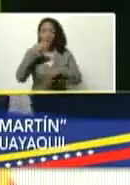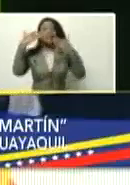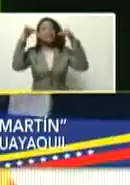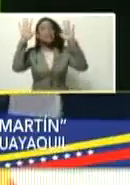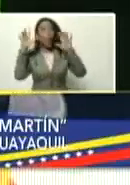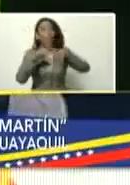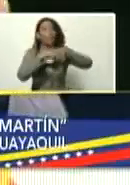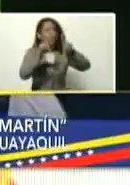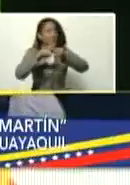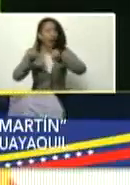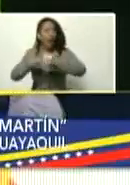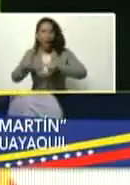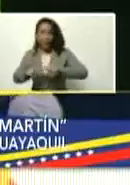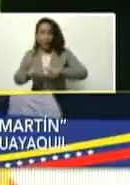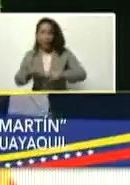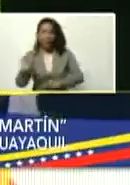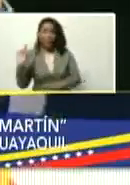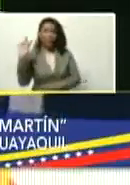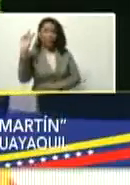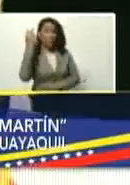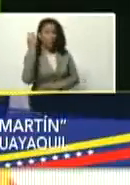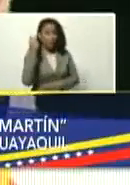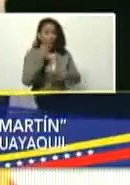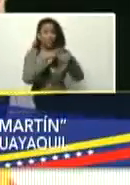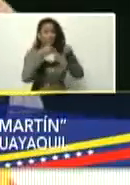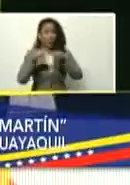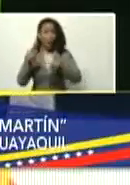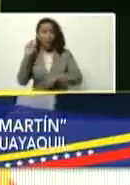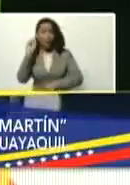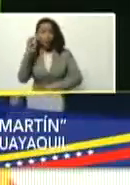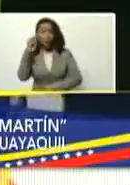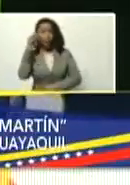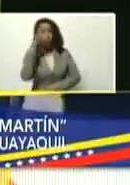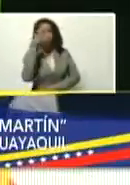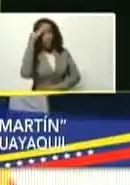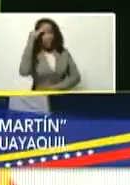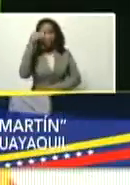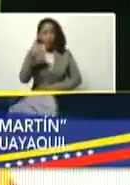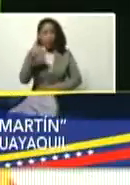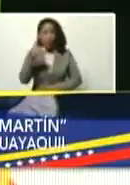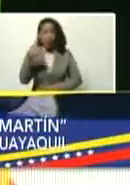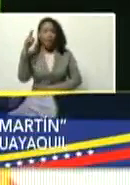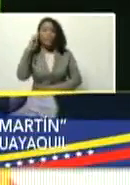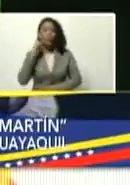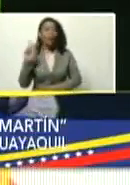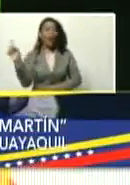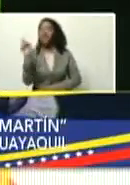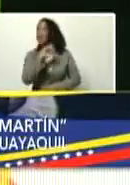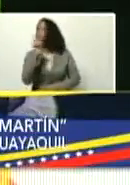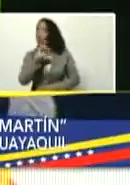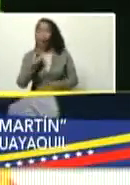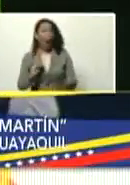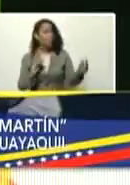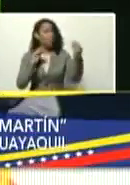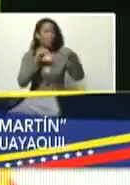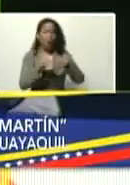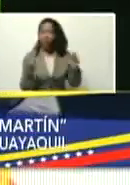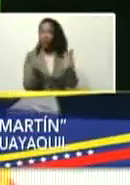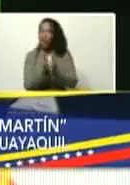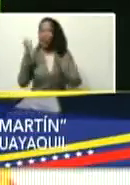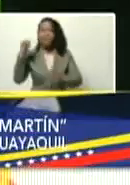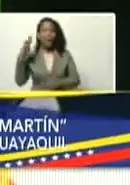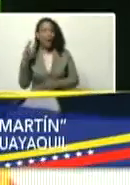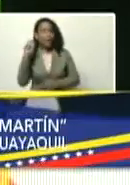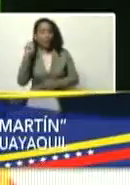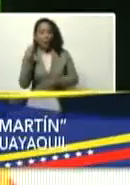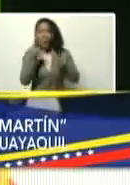diferencia. Segunda diferencia, desde el punto de vista militar, Bolívar no coincidió con San Martín en el plan de operaciones